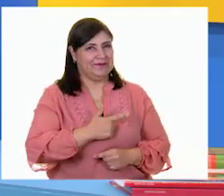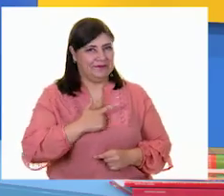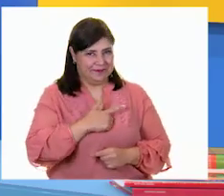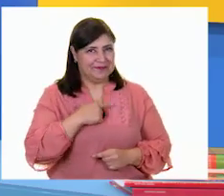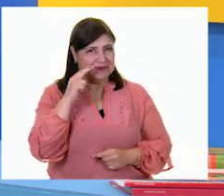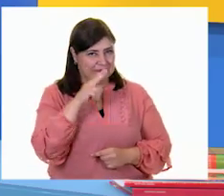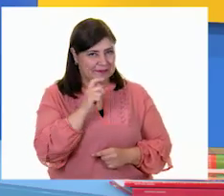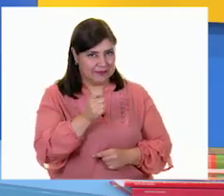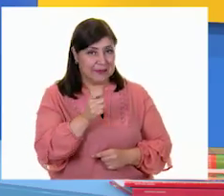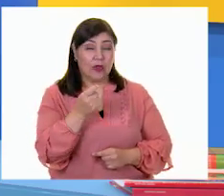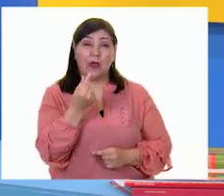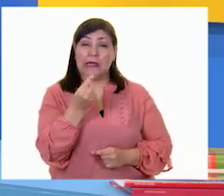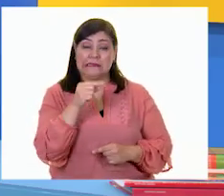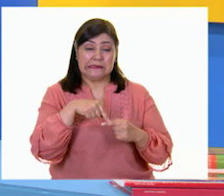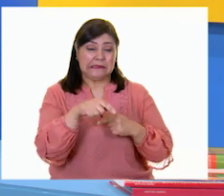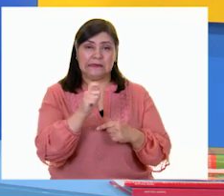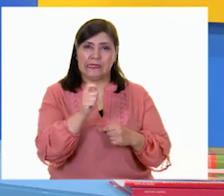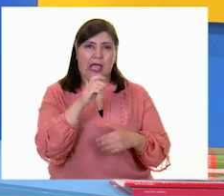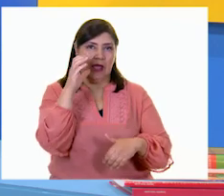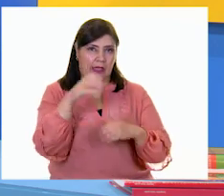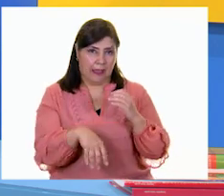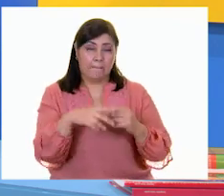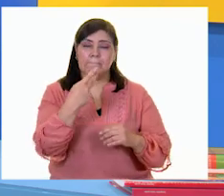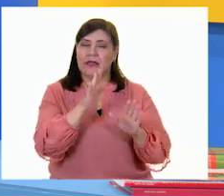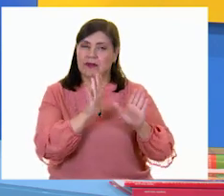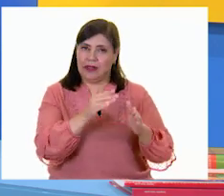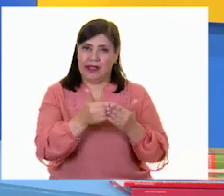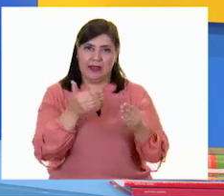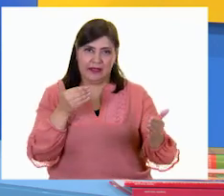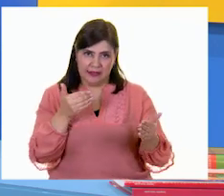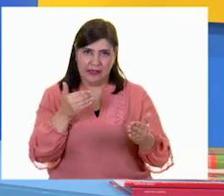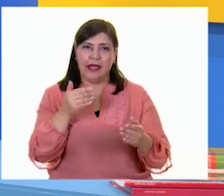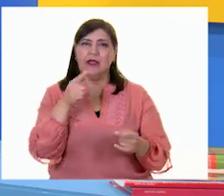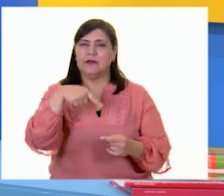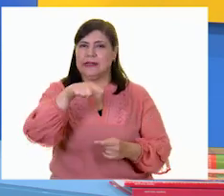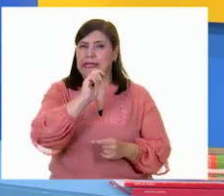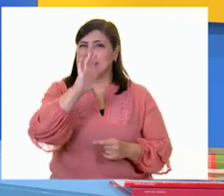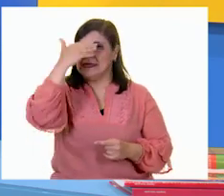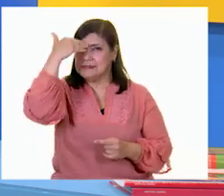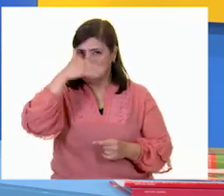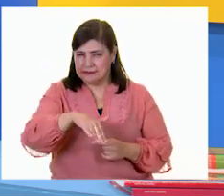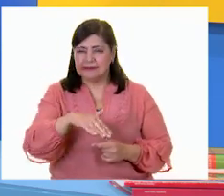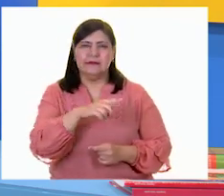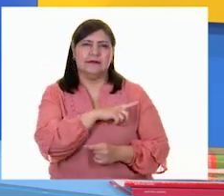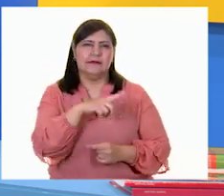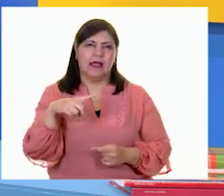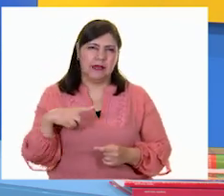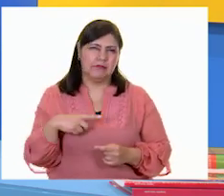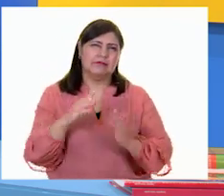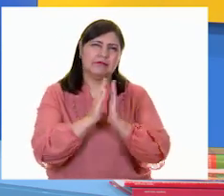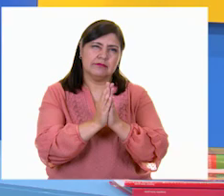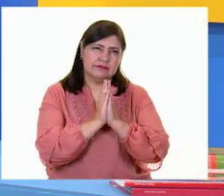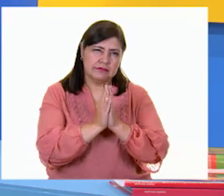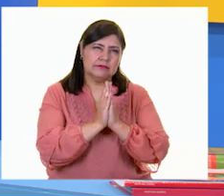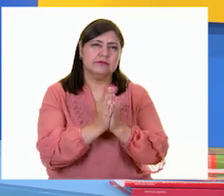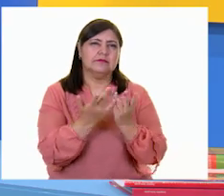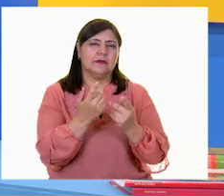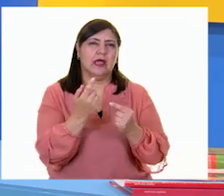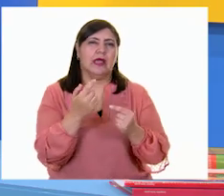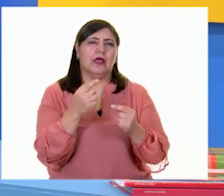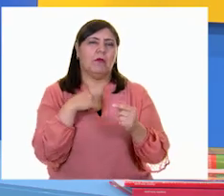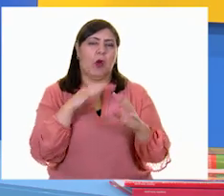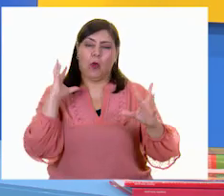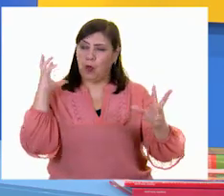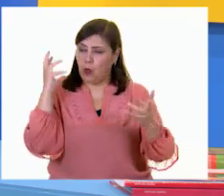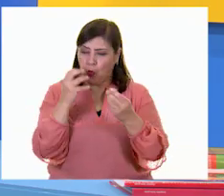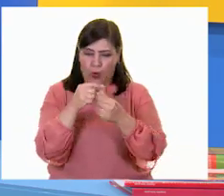Y pues ya casi nos tenemos que ir, pero antes, como ya es costumbre, por favor, ¿podrías ayudarme con la recapitulación